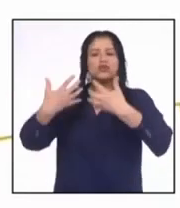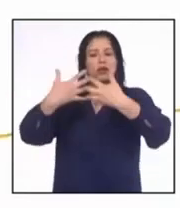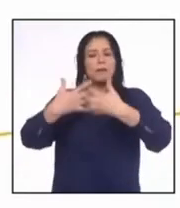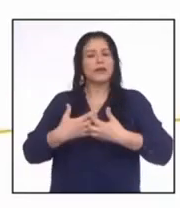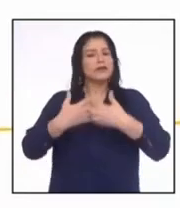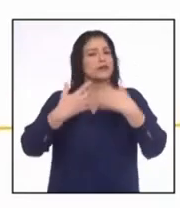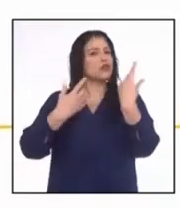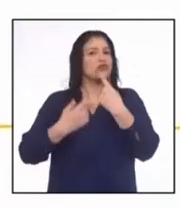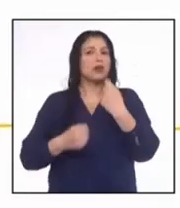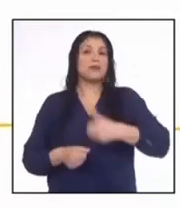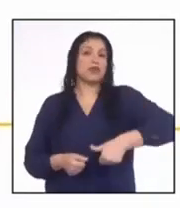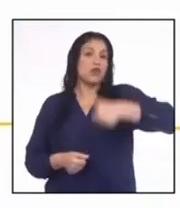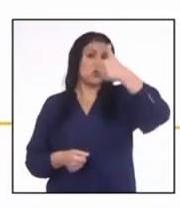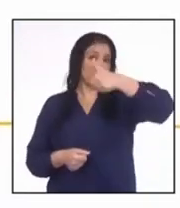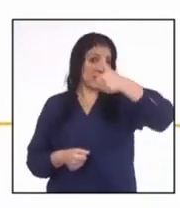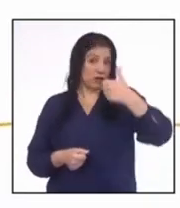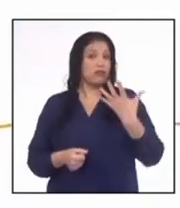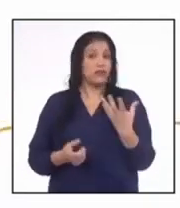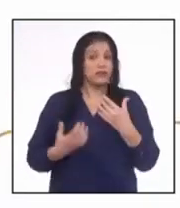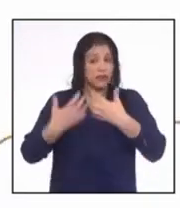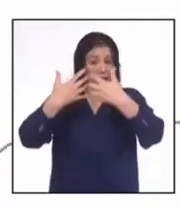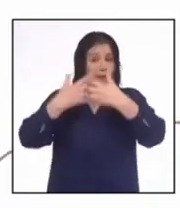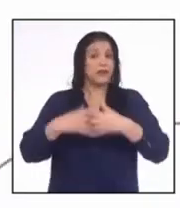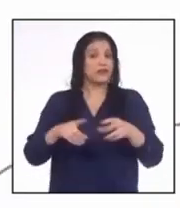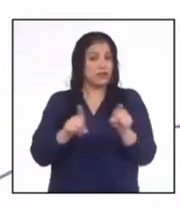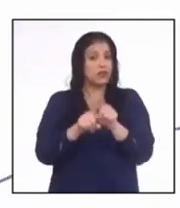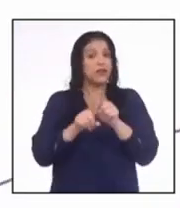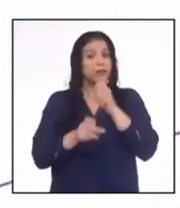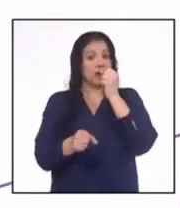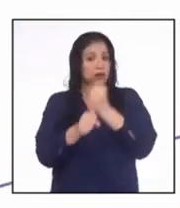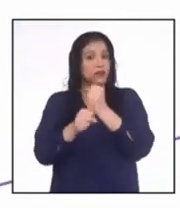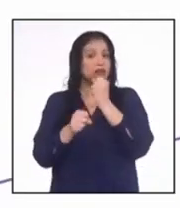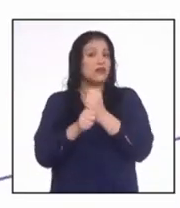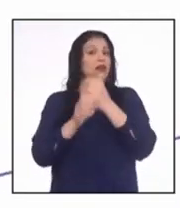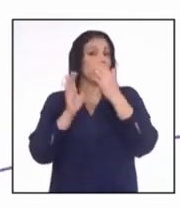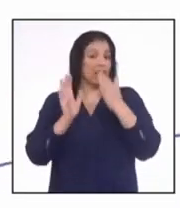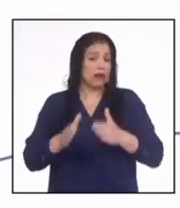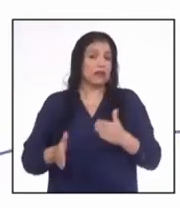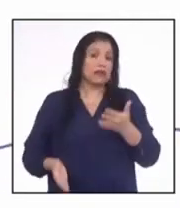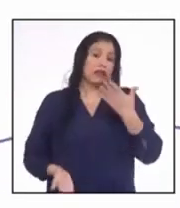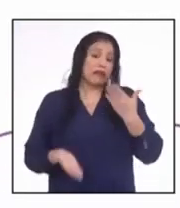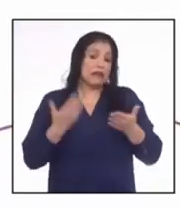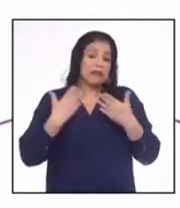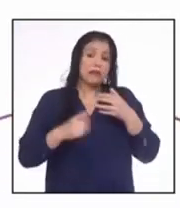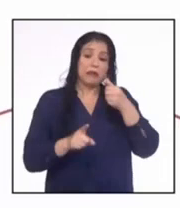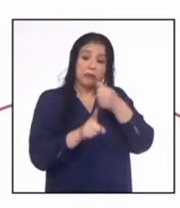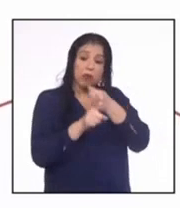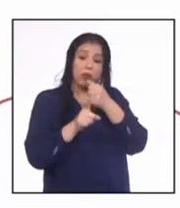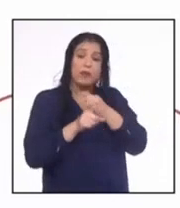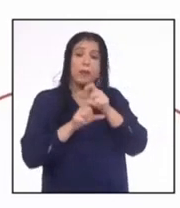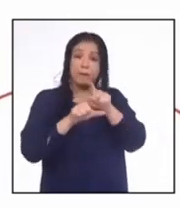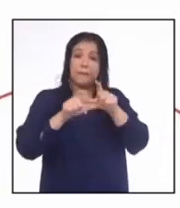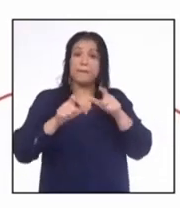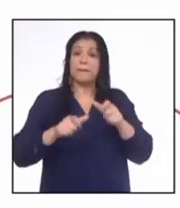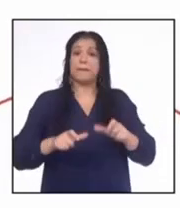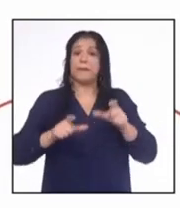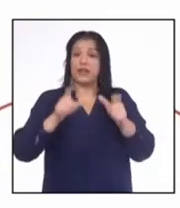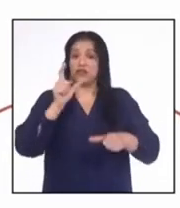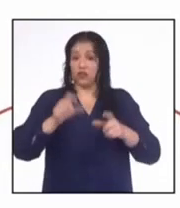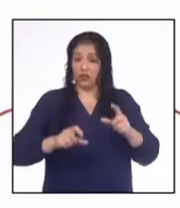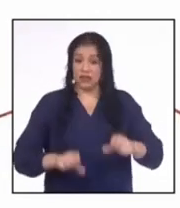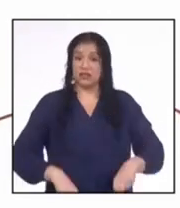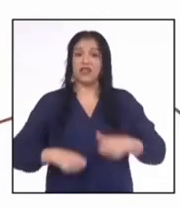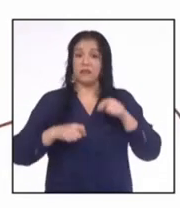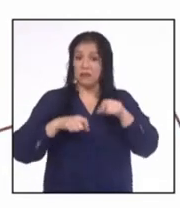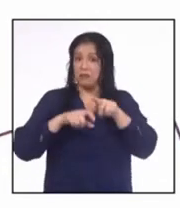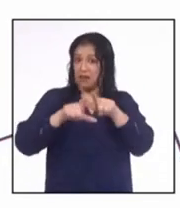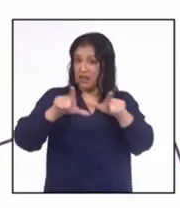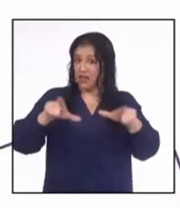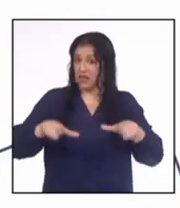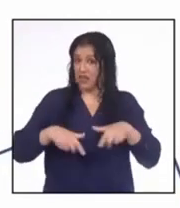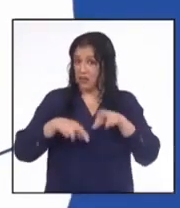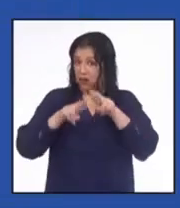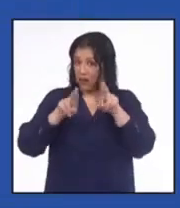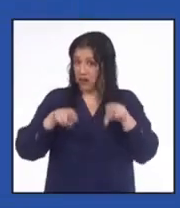involucrados los dueños o jefes, sino también los trabajadores que pueden ser pobladores de la región.